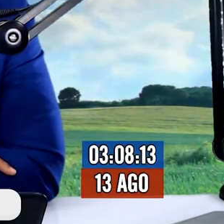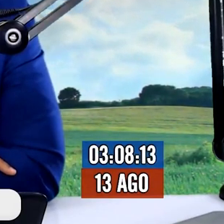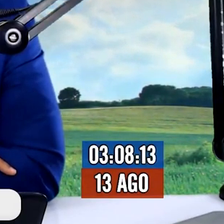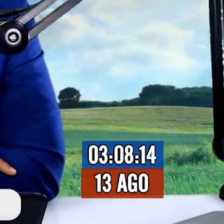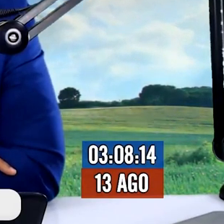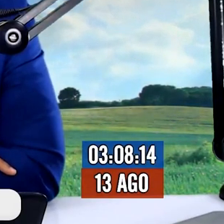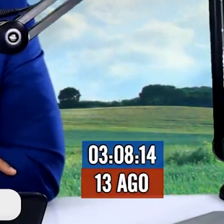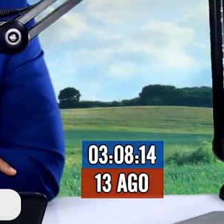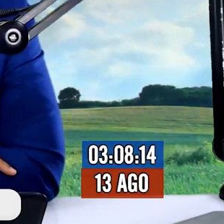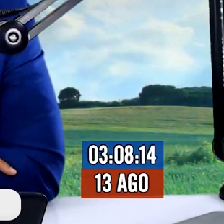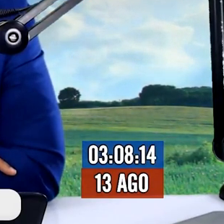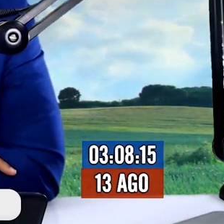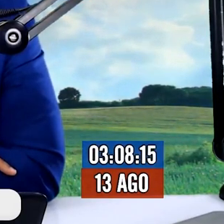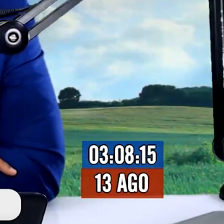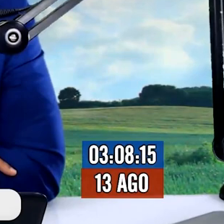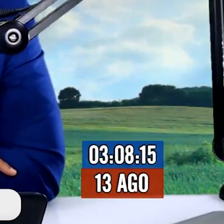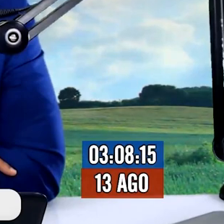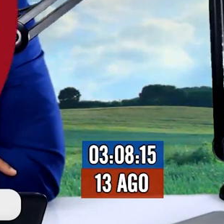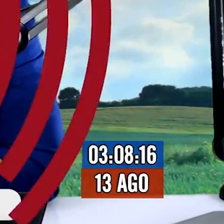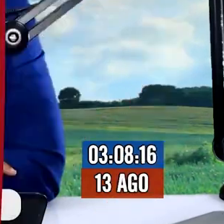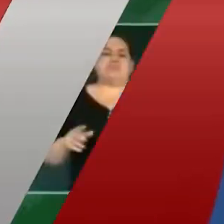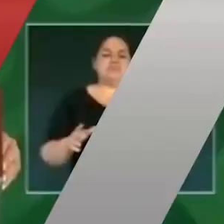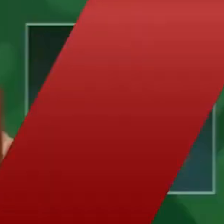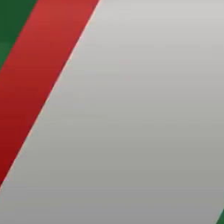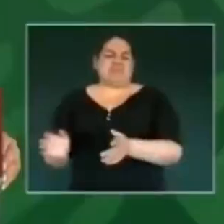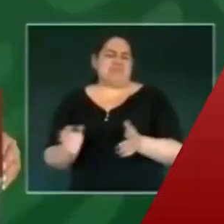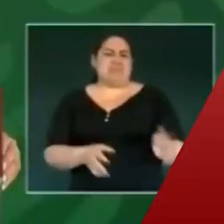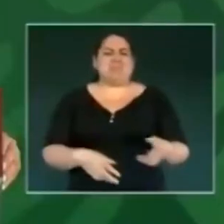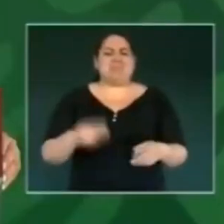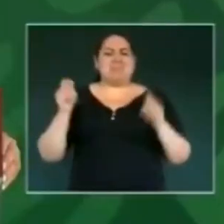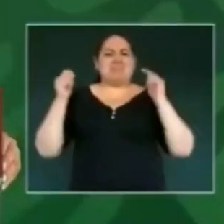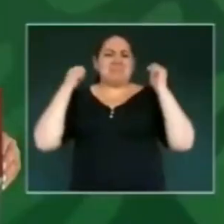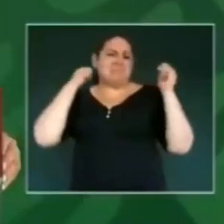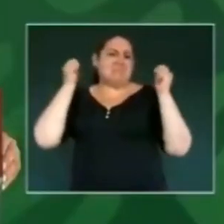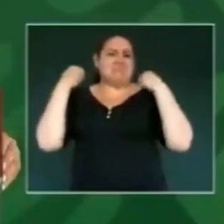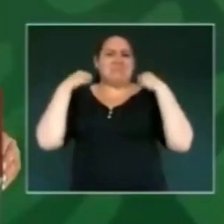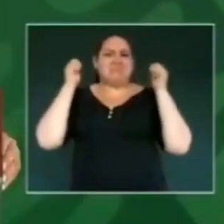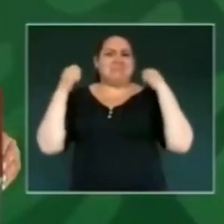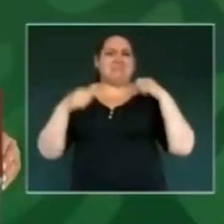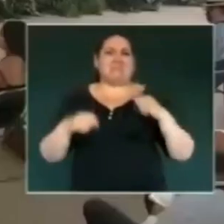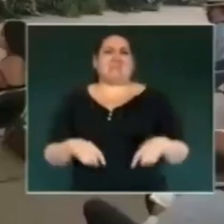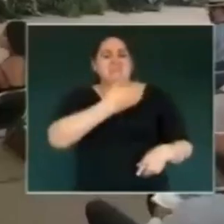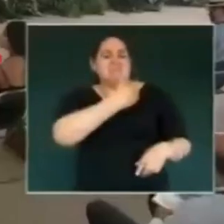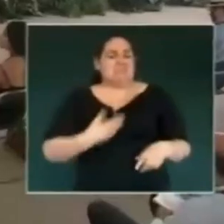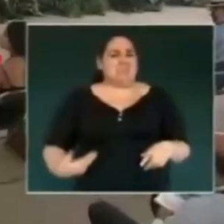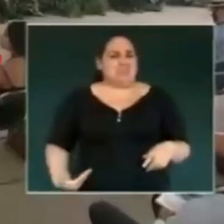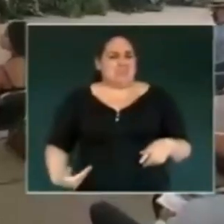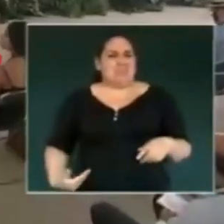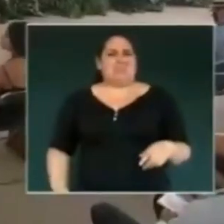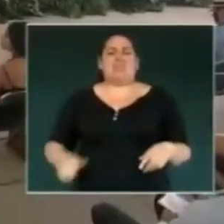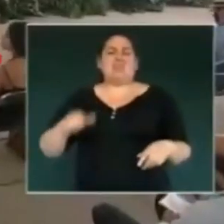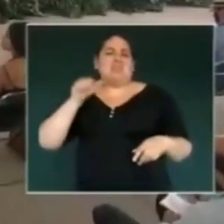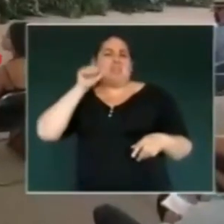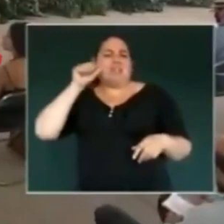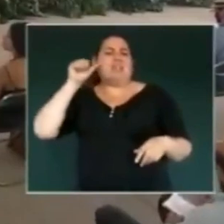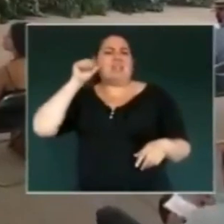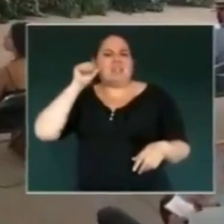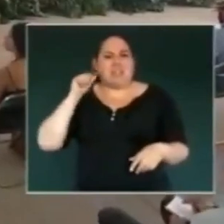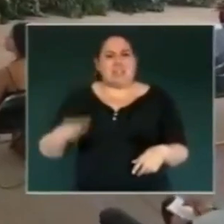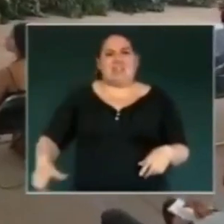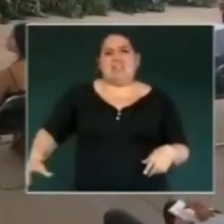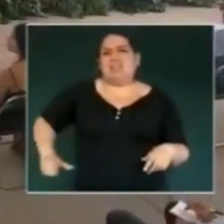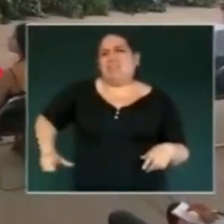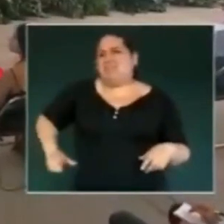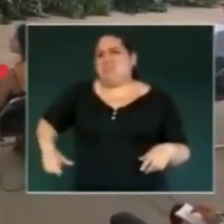Obrador, son incoherentes y equivocadas. A través de su cuenta de Facebook, publicó fragmentos de videos de las